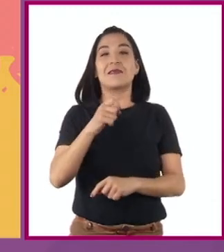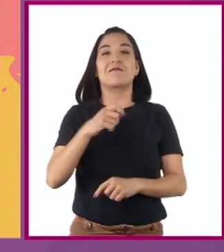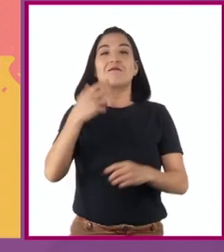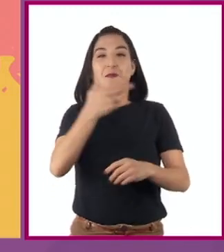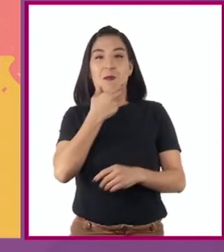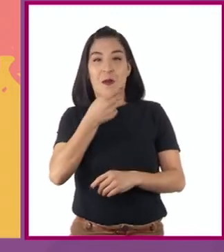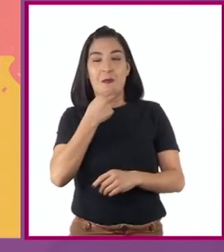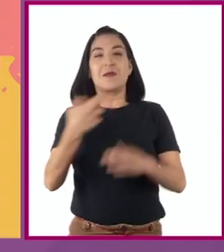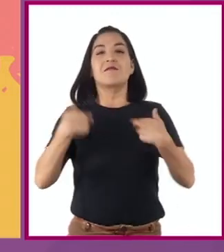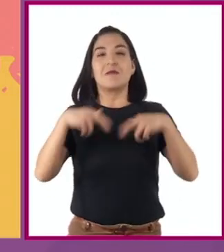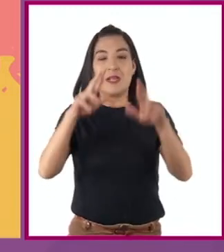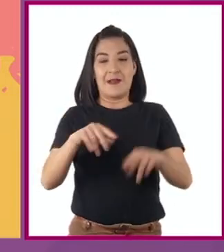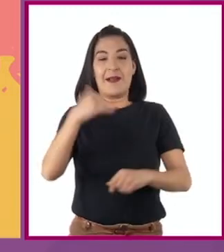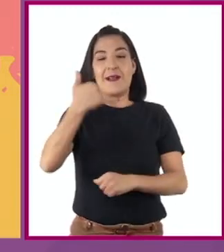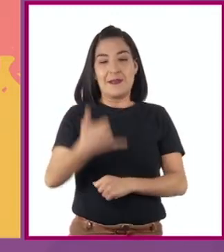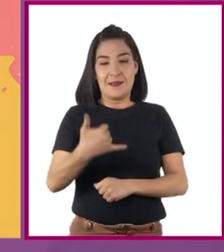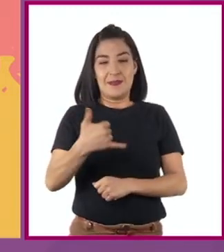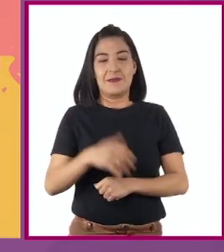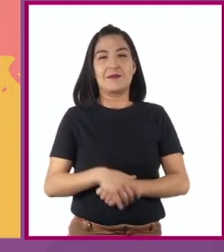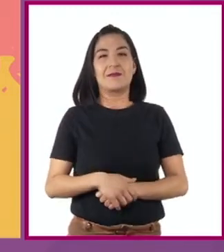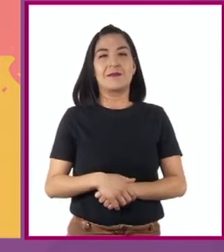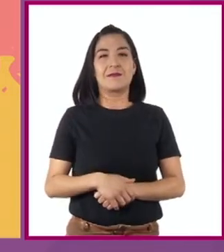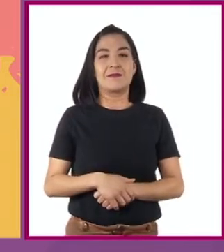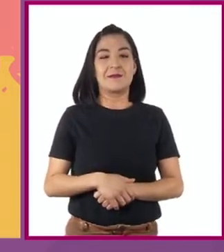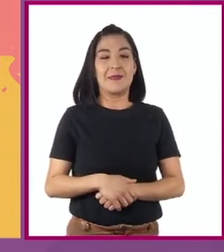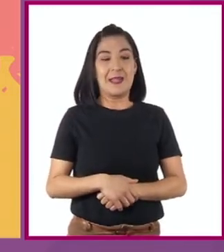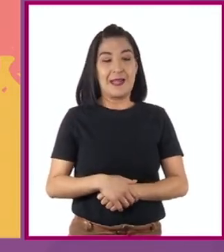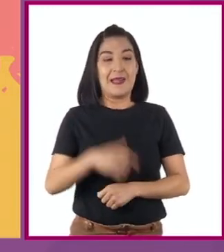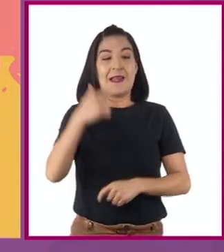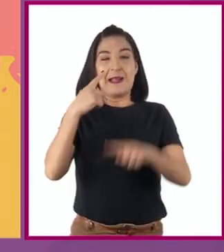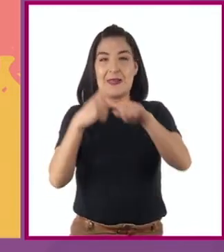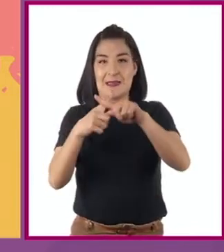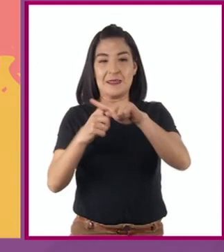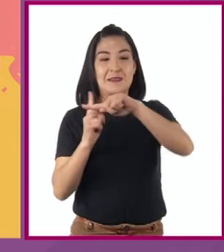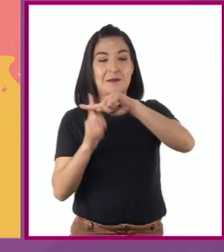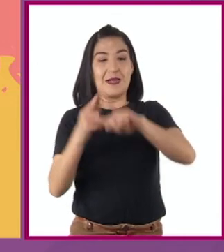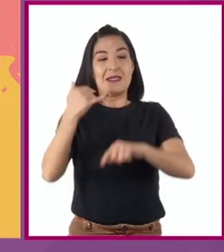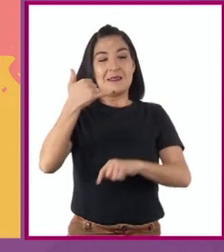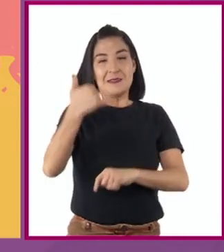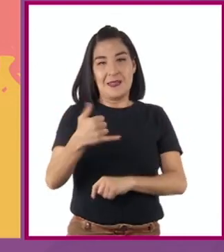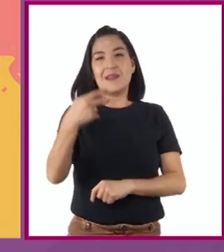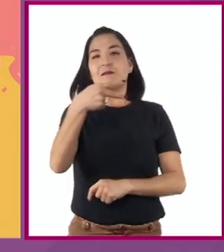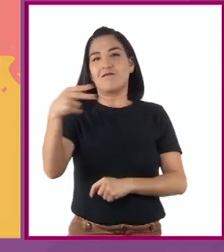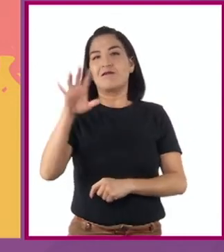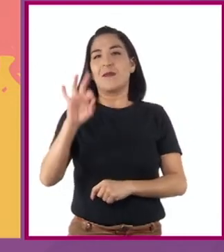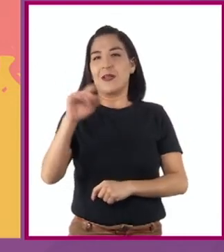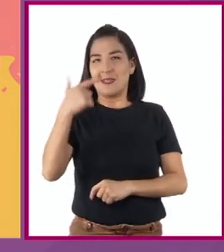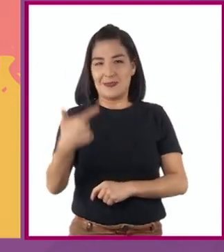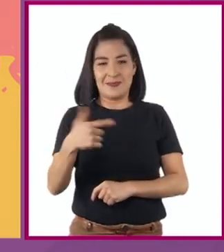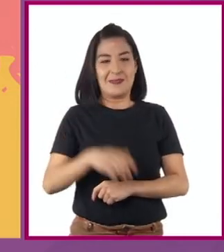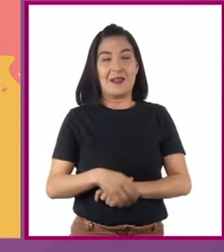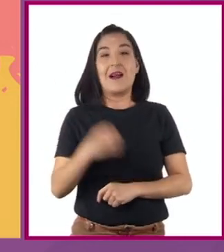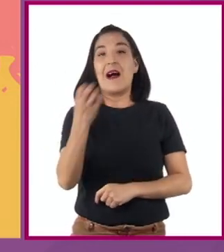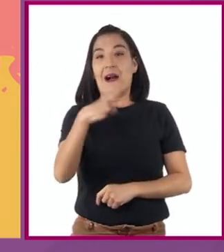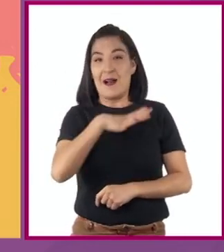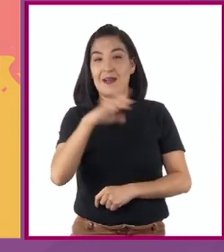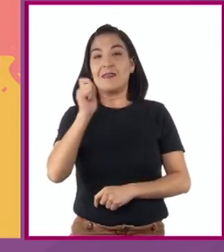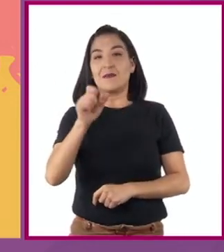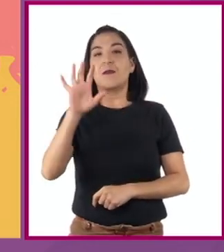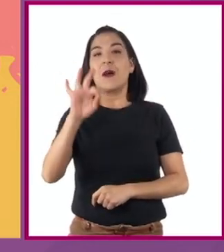Y, tenemos que X más Y igual a 47. Hay 47